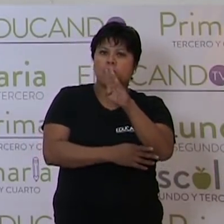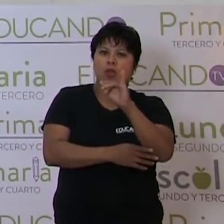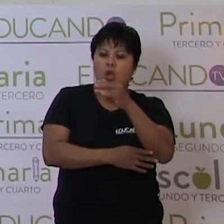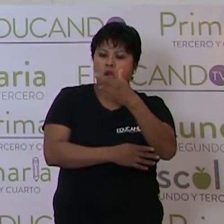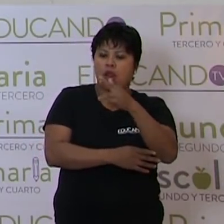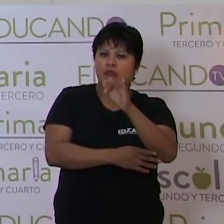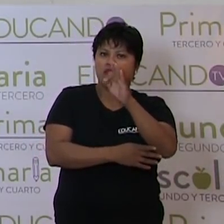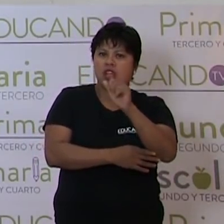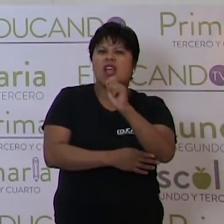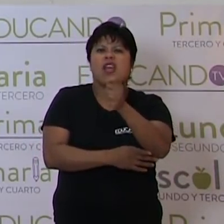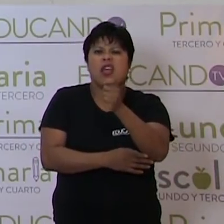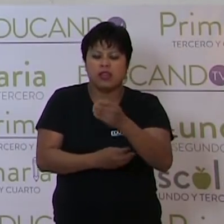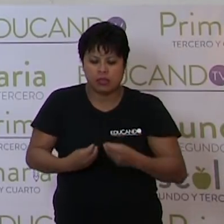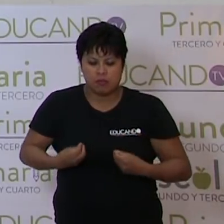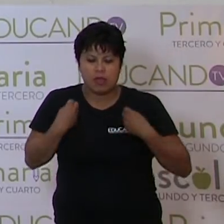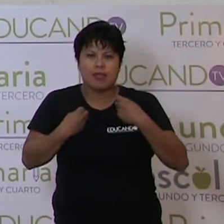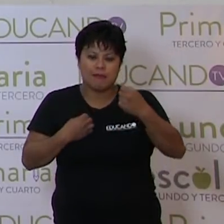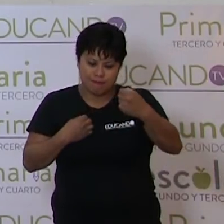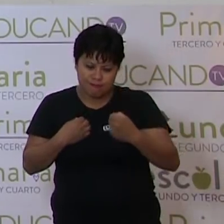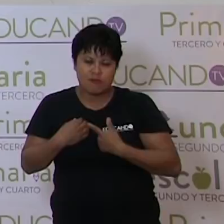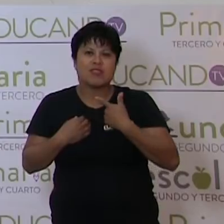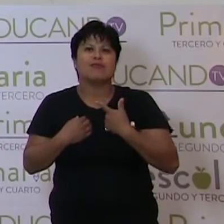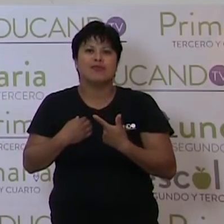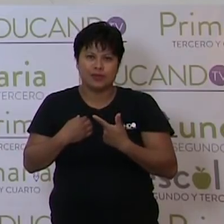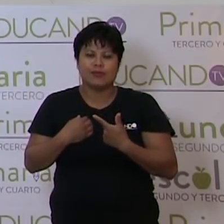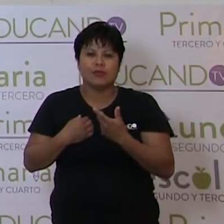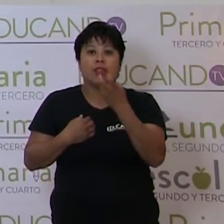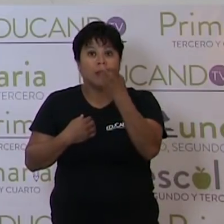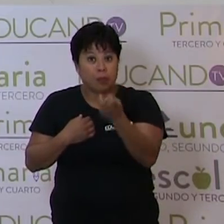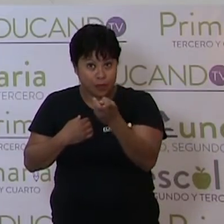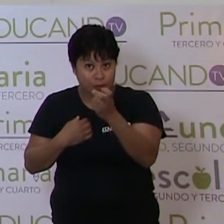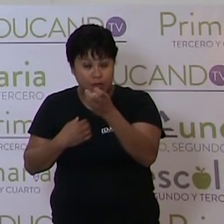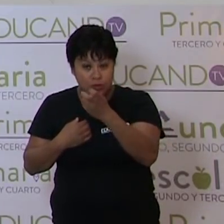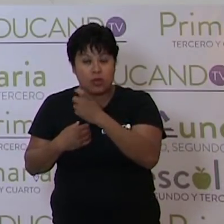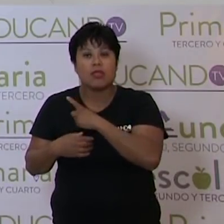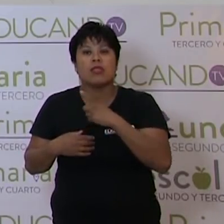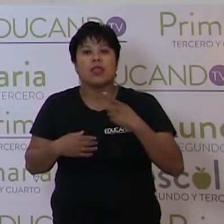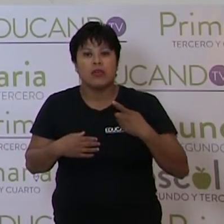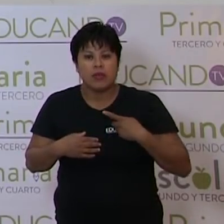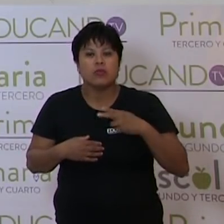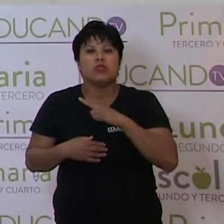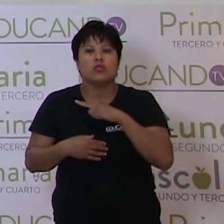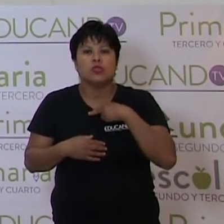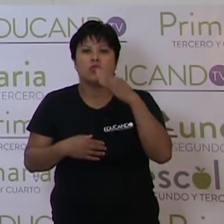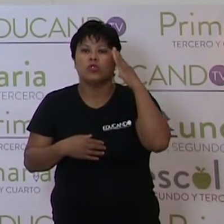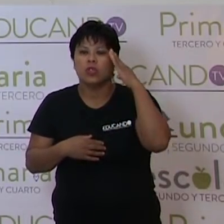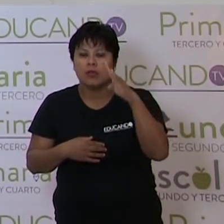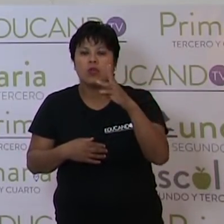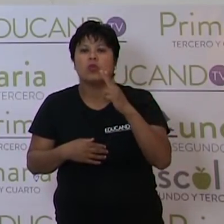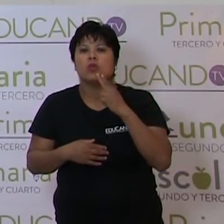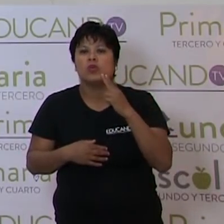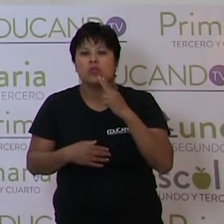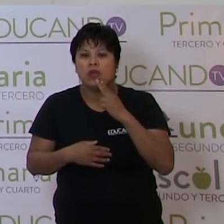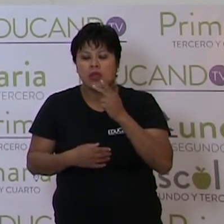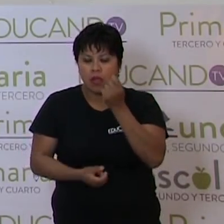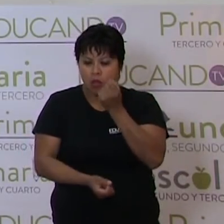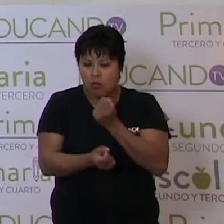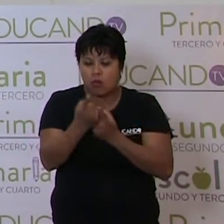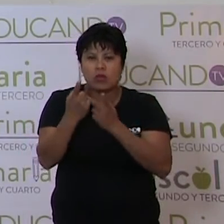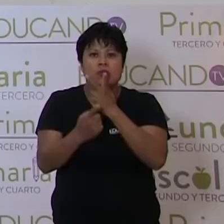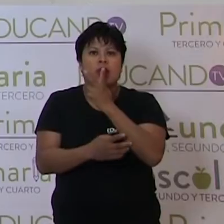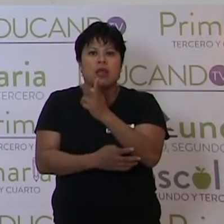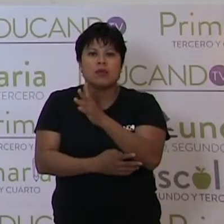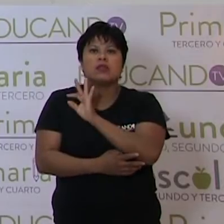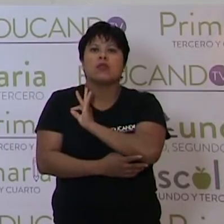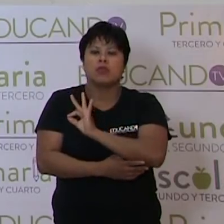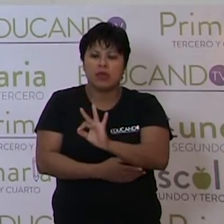la vida de nosotros mismos. Y por lo tanto, debemos saber utilizar algunas palabras que